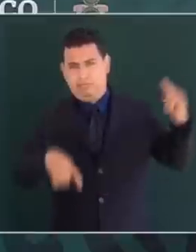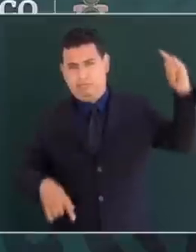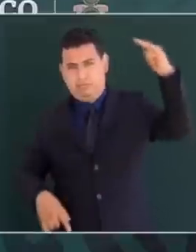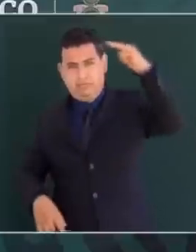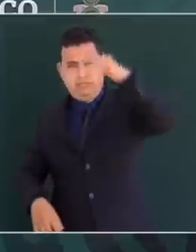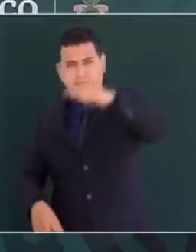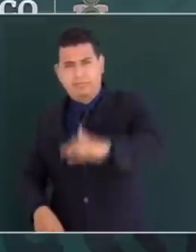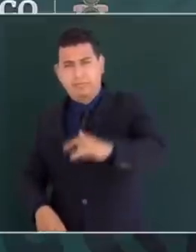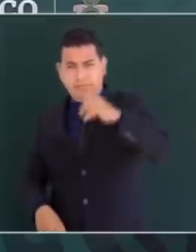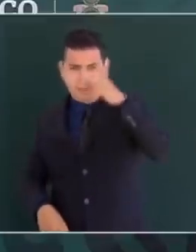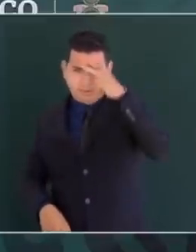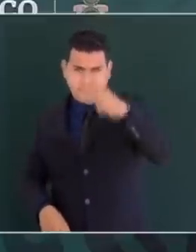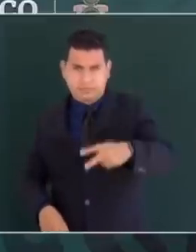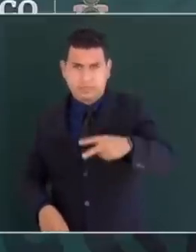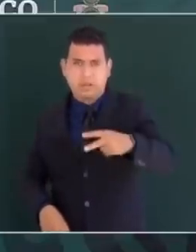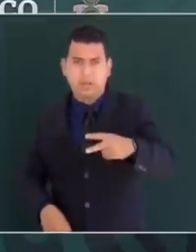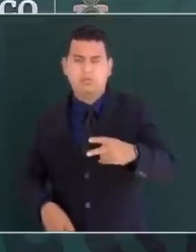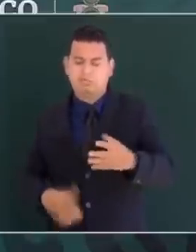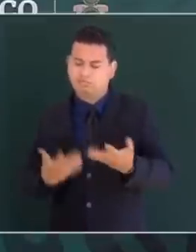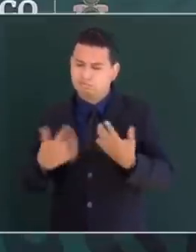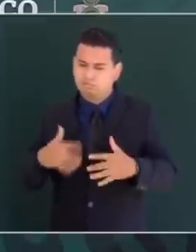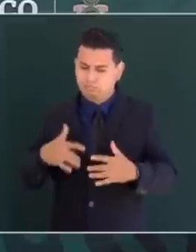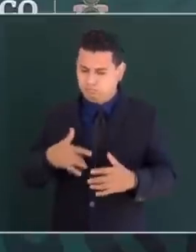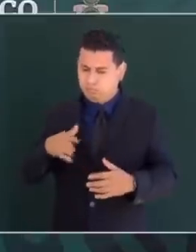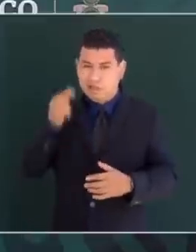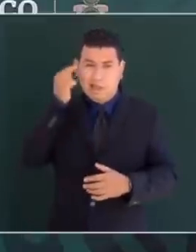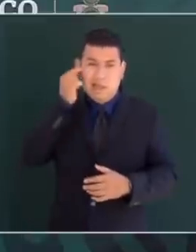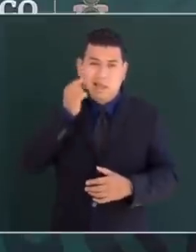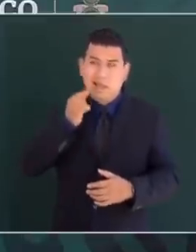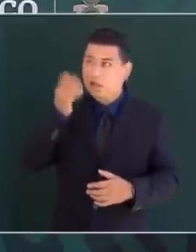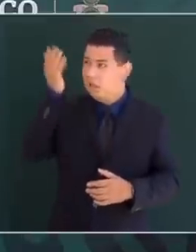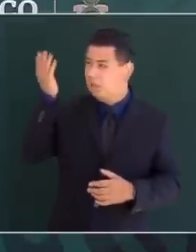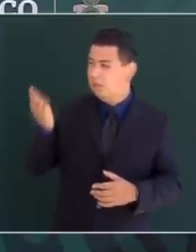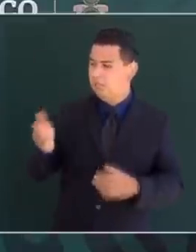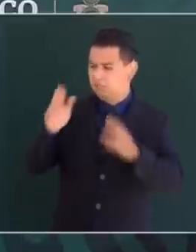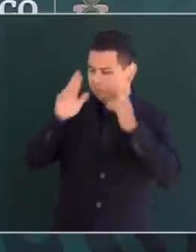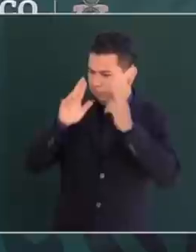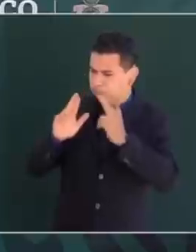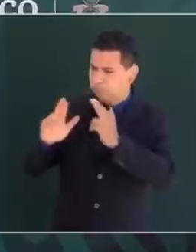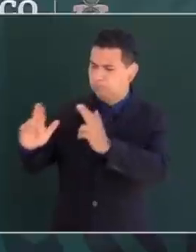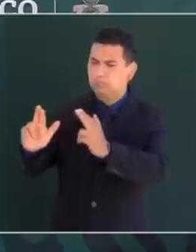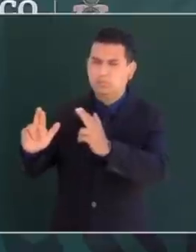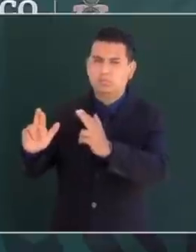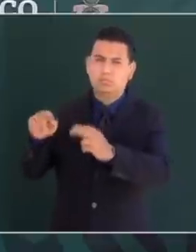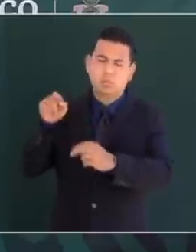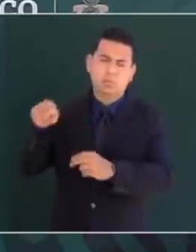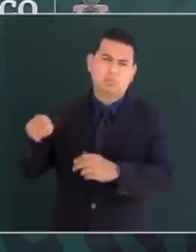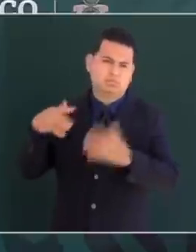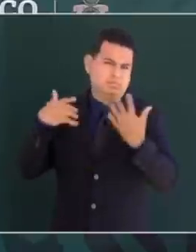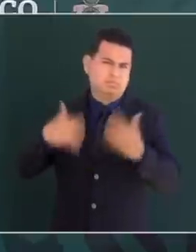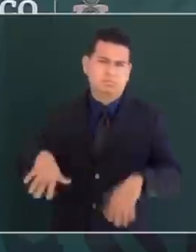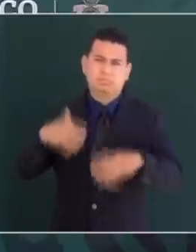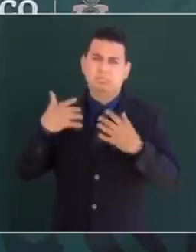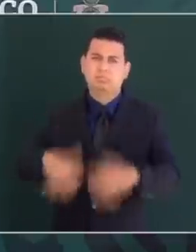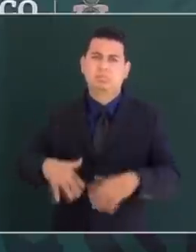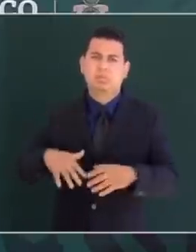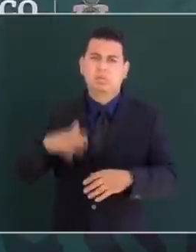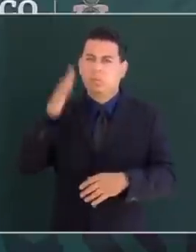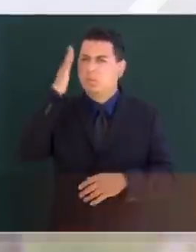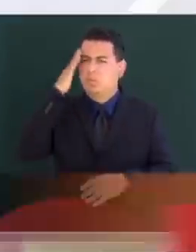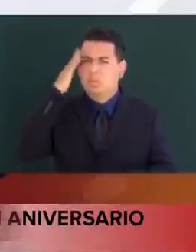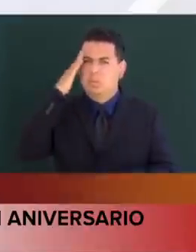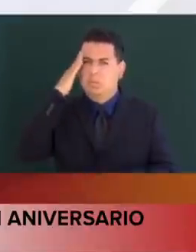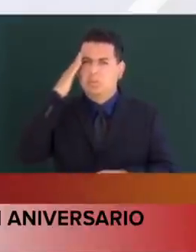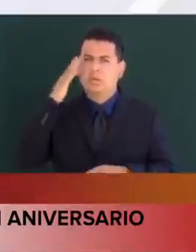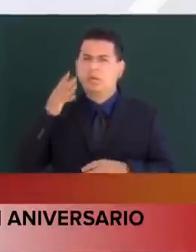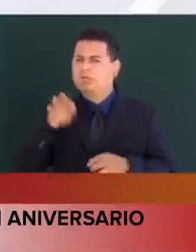para dar mis honores a Vicente Guerrero, quien fue uno de los grandes líderes de México y de la independencia